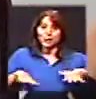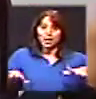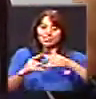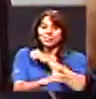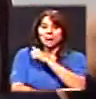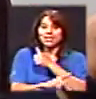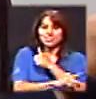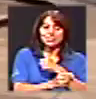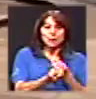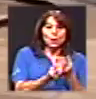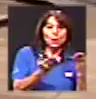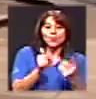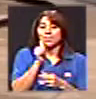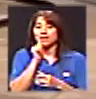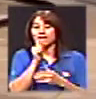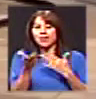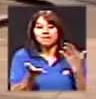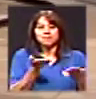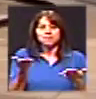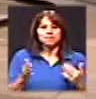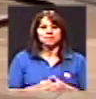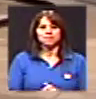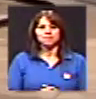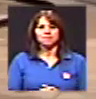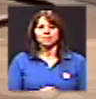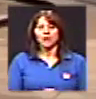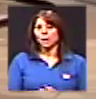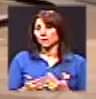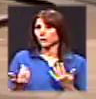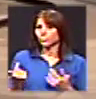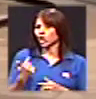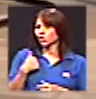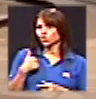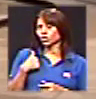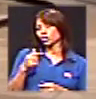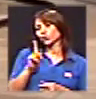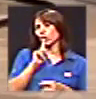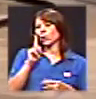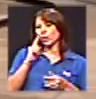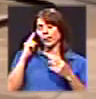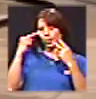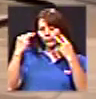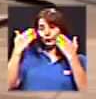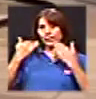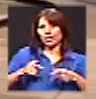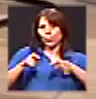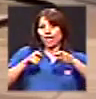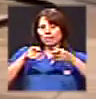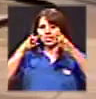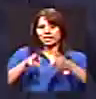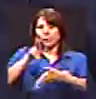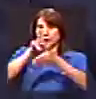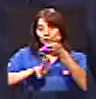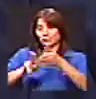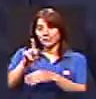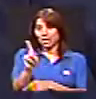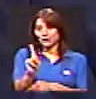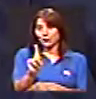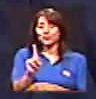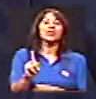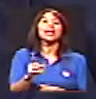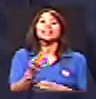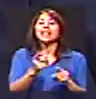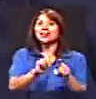y el tema de la educación privada y pública. Sí, sí. Yo no me considero un administrador universitario. De hecho, de los